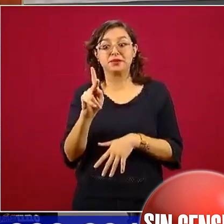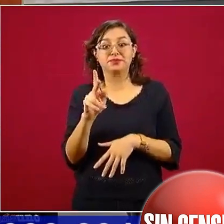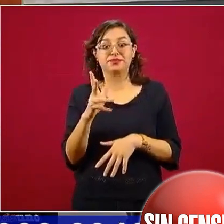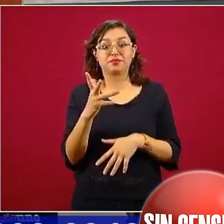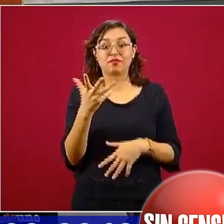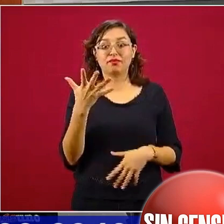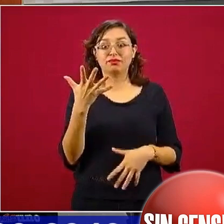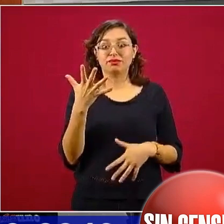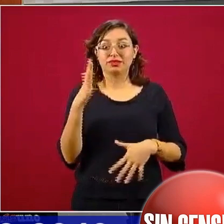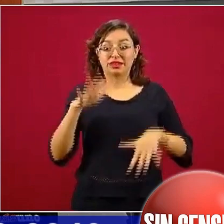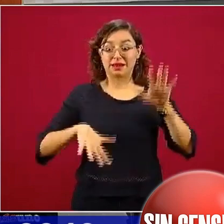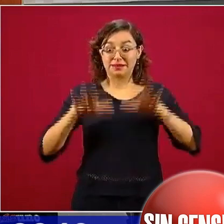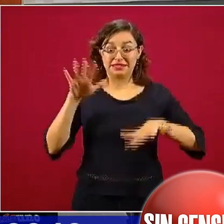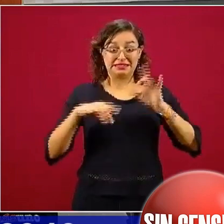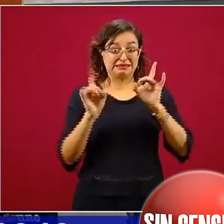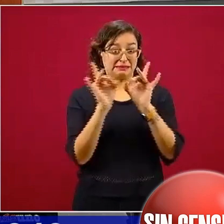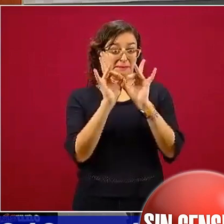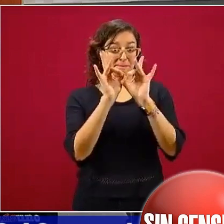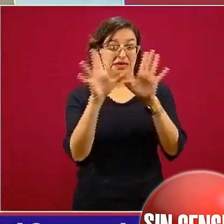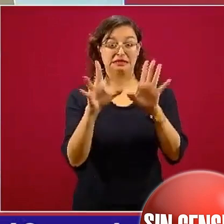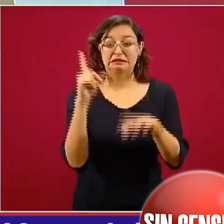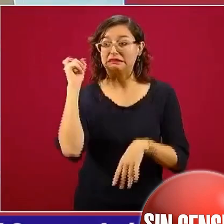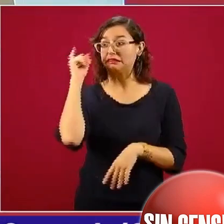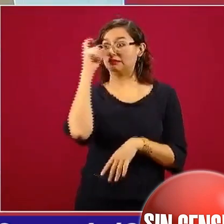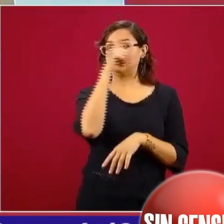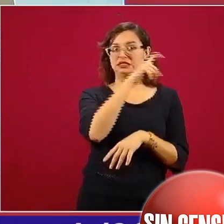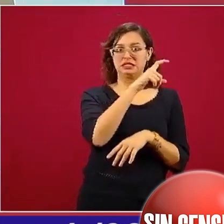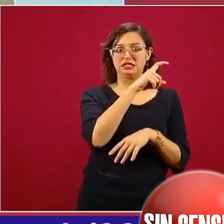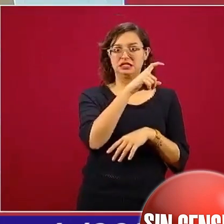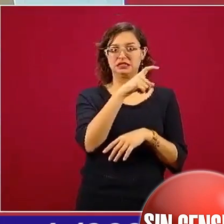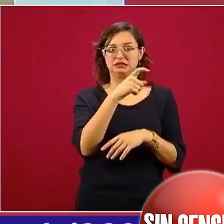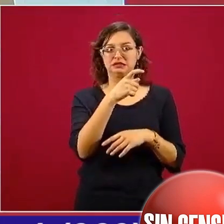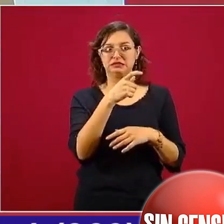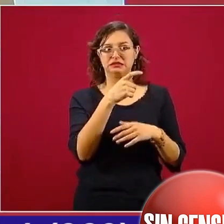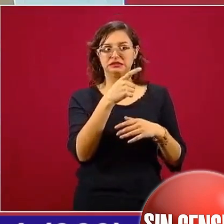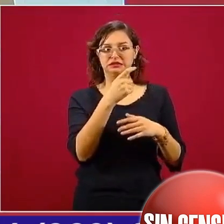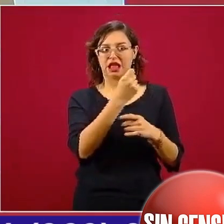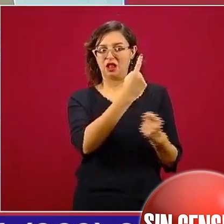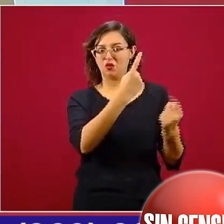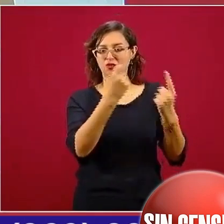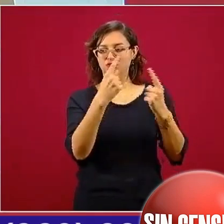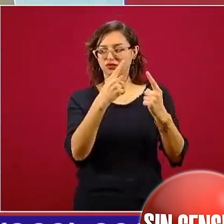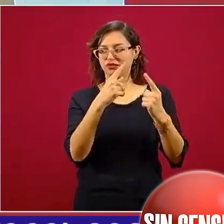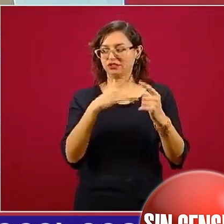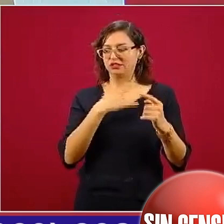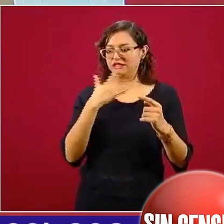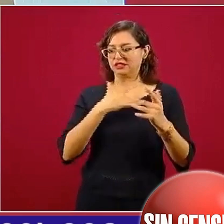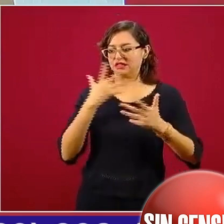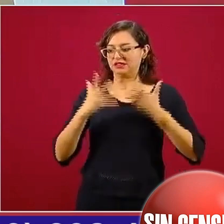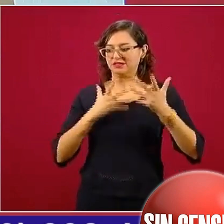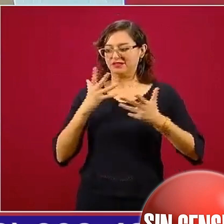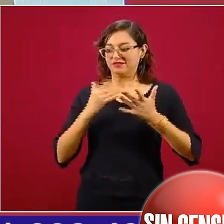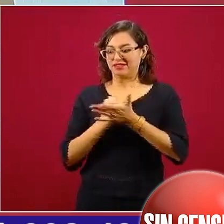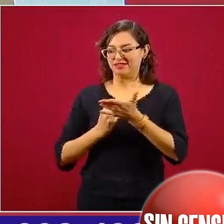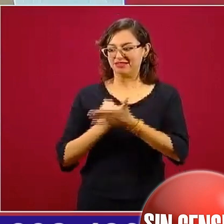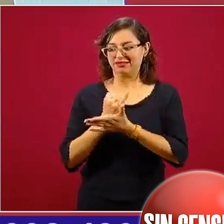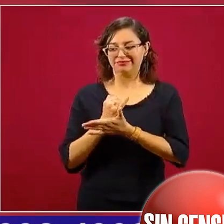arriba que se definen. ¿Qué pasa cuando asesinan a